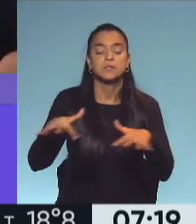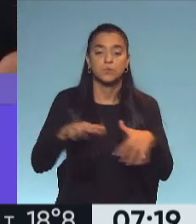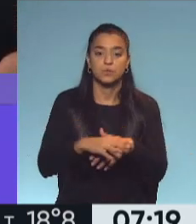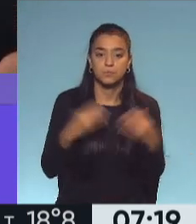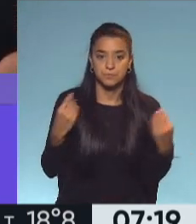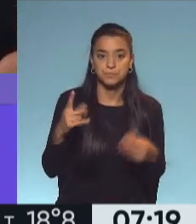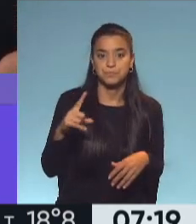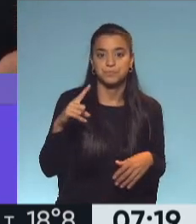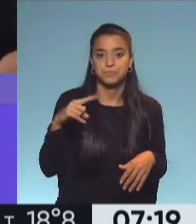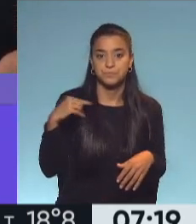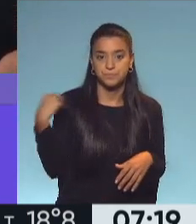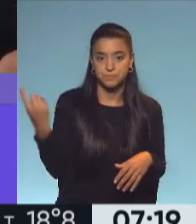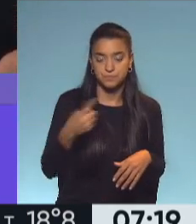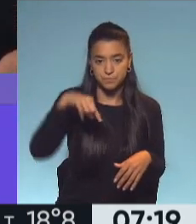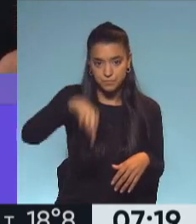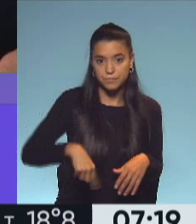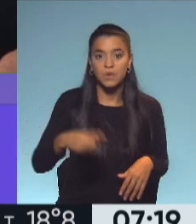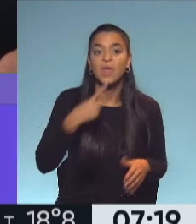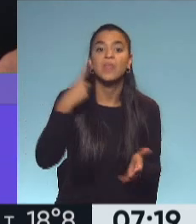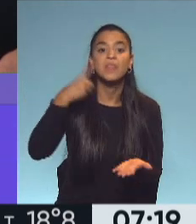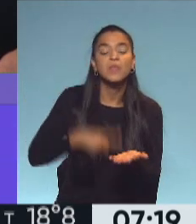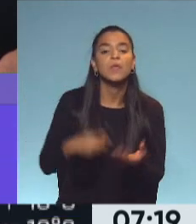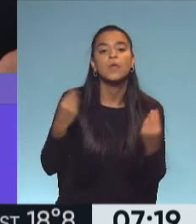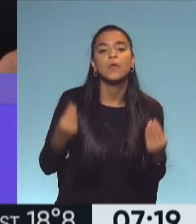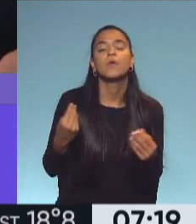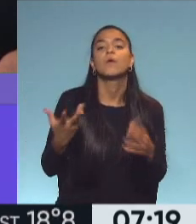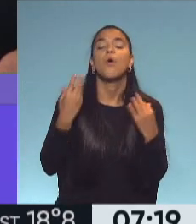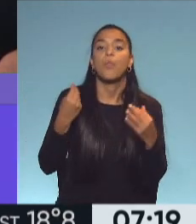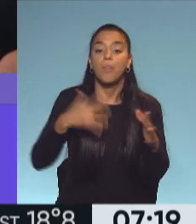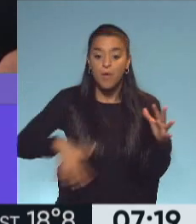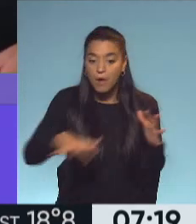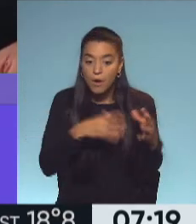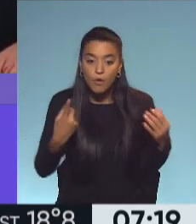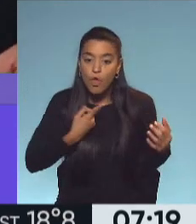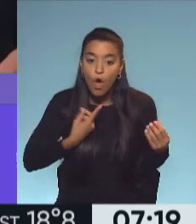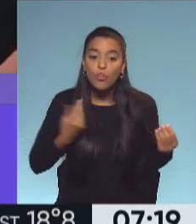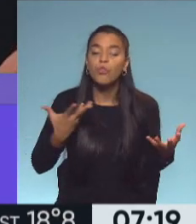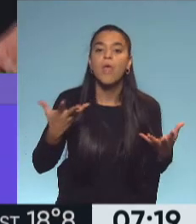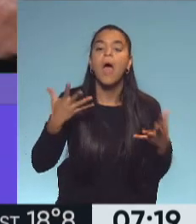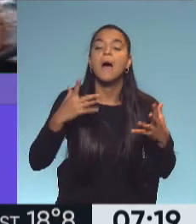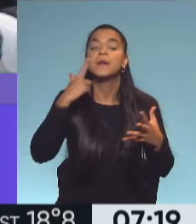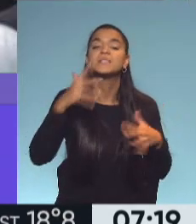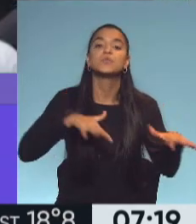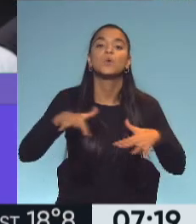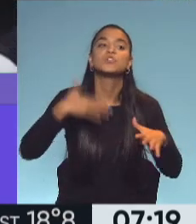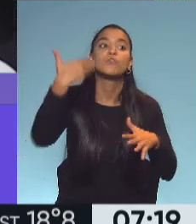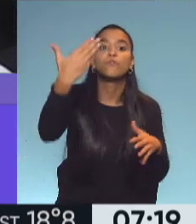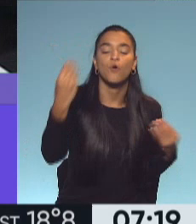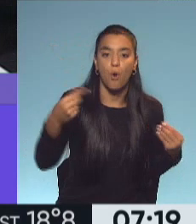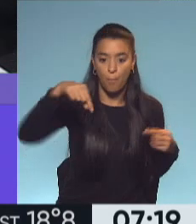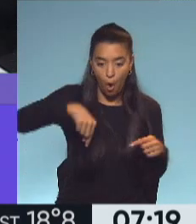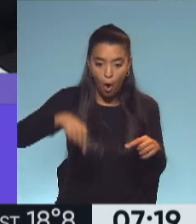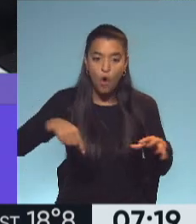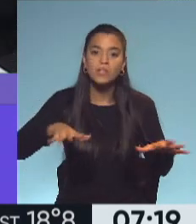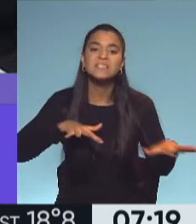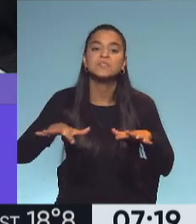Nosotros cada vez que tomamos una decisión la tomamos en función de dónde estamos y hacia dónde vamos. ¿Dónde estamos hoy en términos de